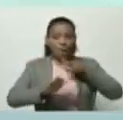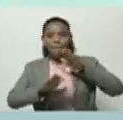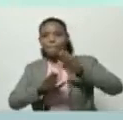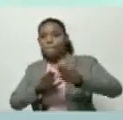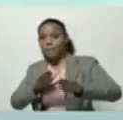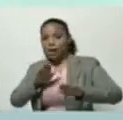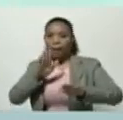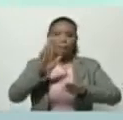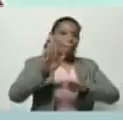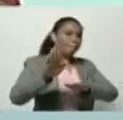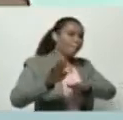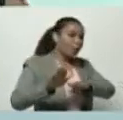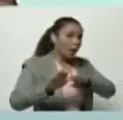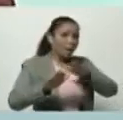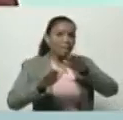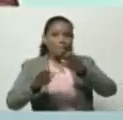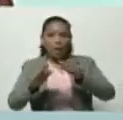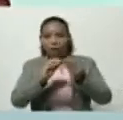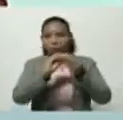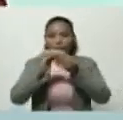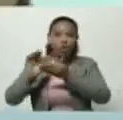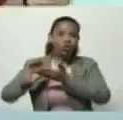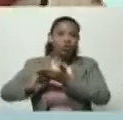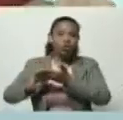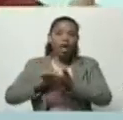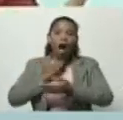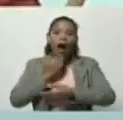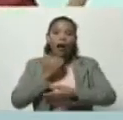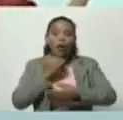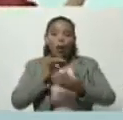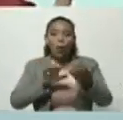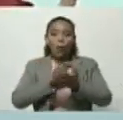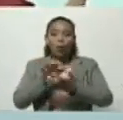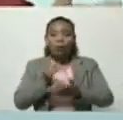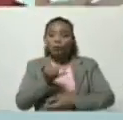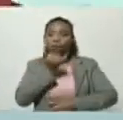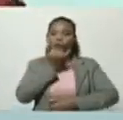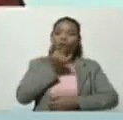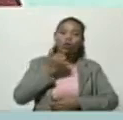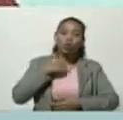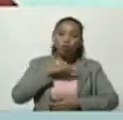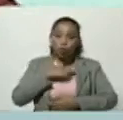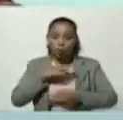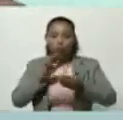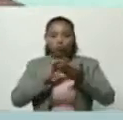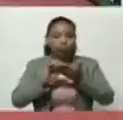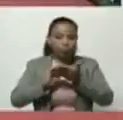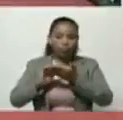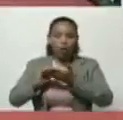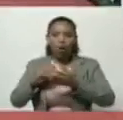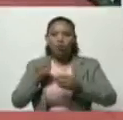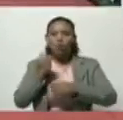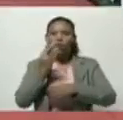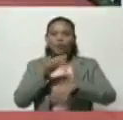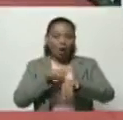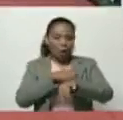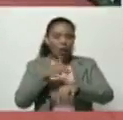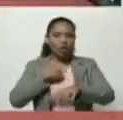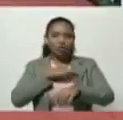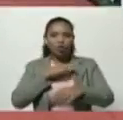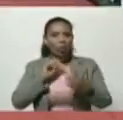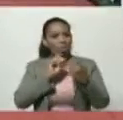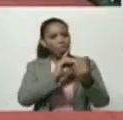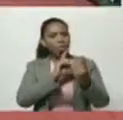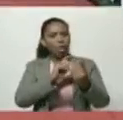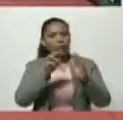dando, corrigiendo los errores que tengamos que corregir. Nosotros nos reunimos, ¿cuántas horas hemos debatido esto? Primero con